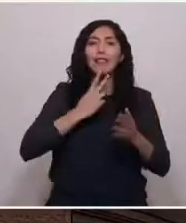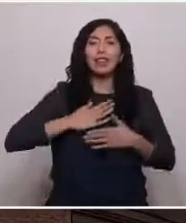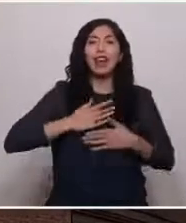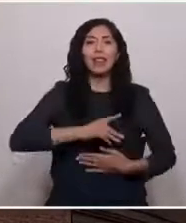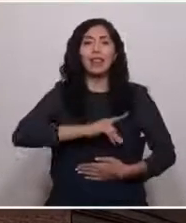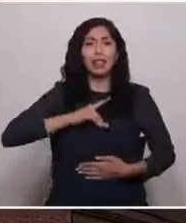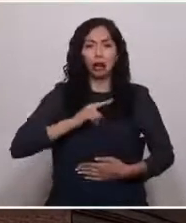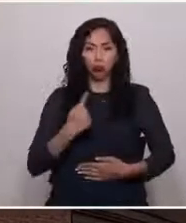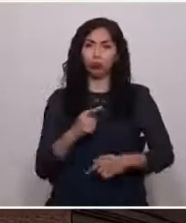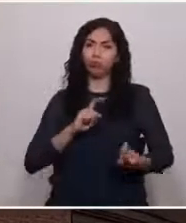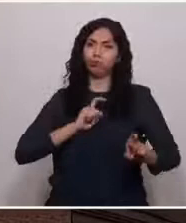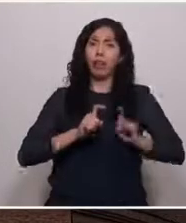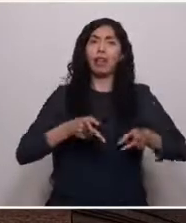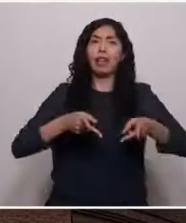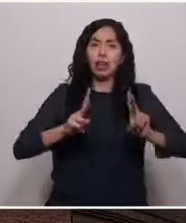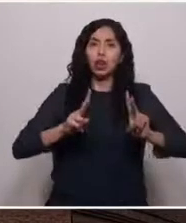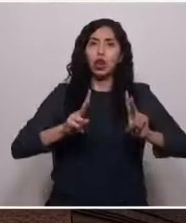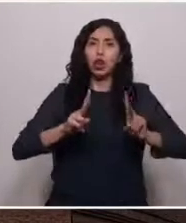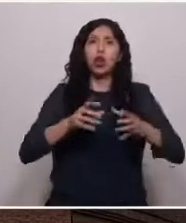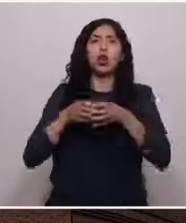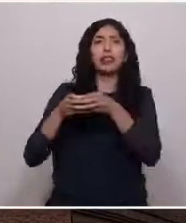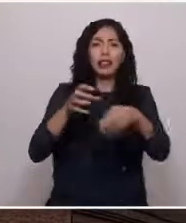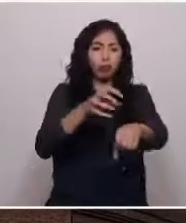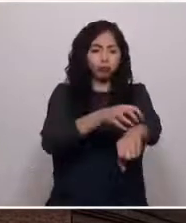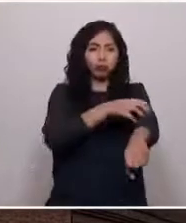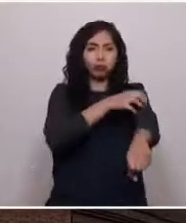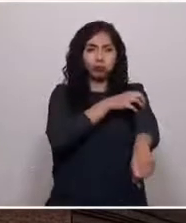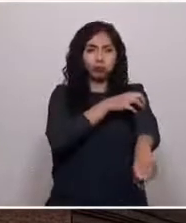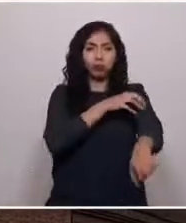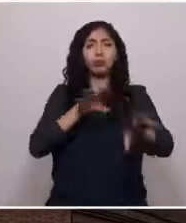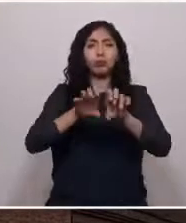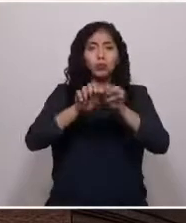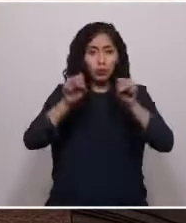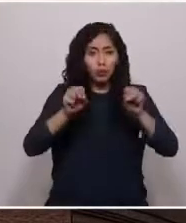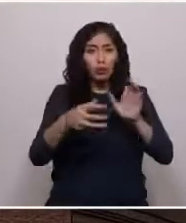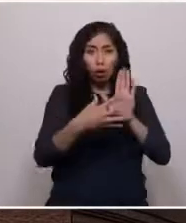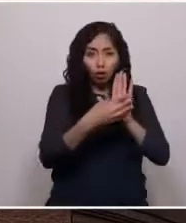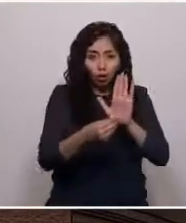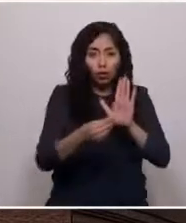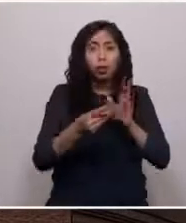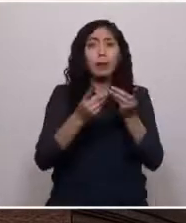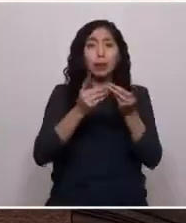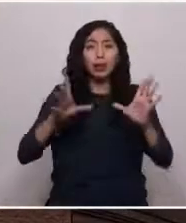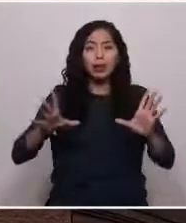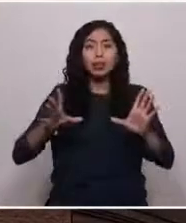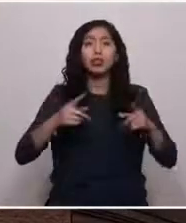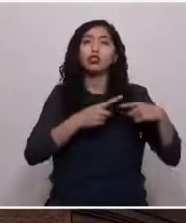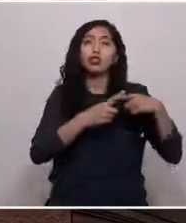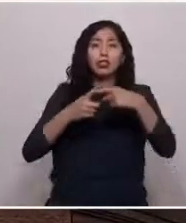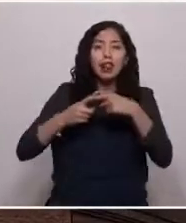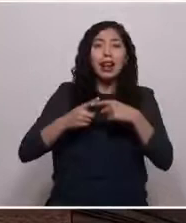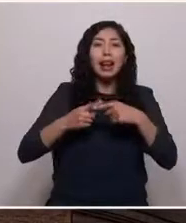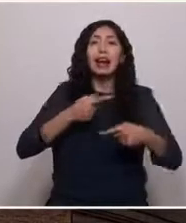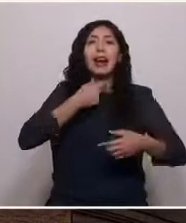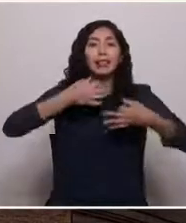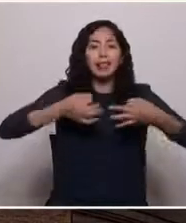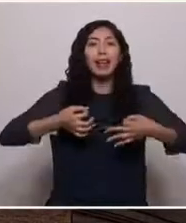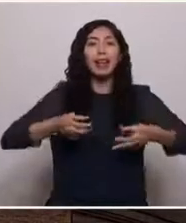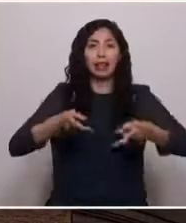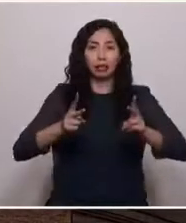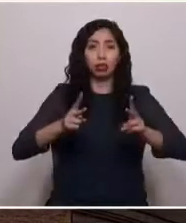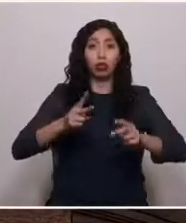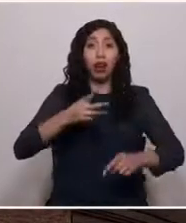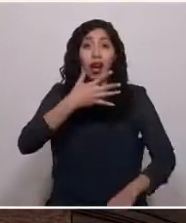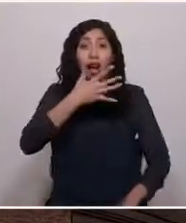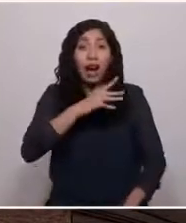territoriales en el marco de un estado ecológico social democrático y garante de derechos el agua el agua es constitutiva del bien